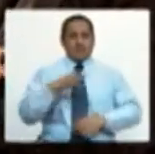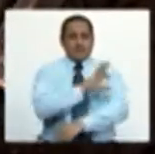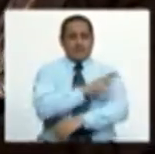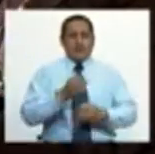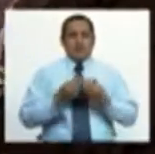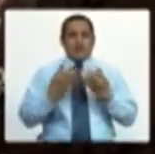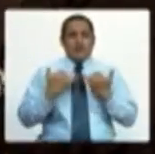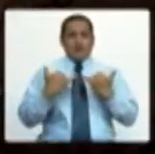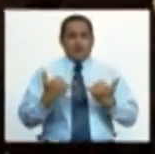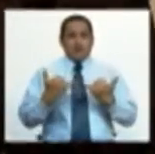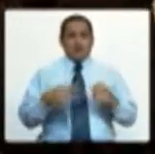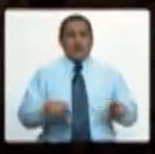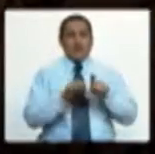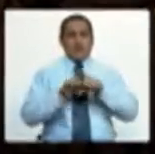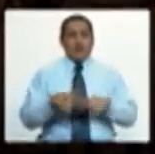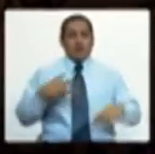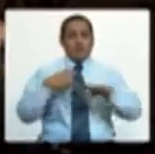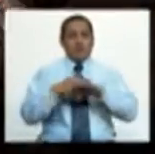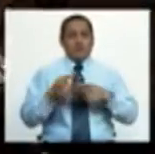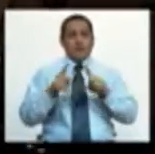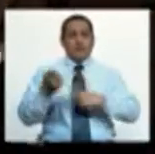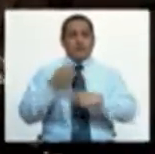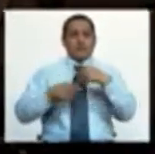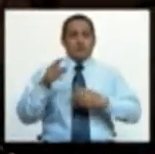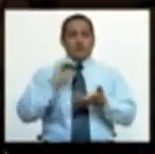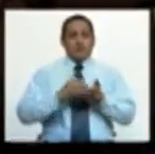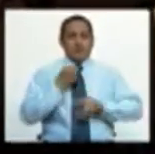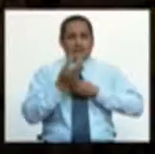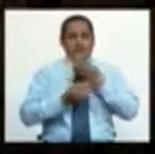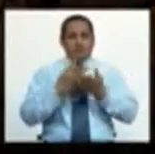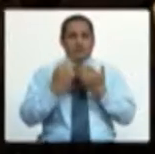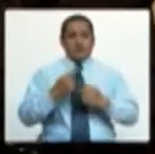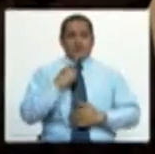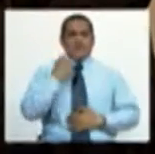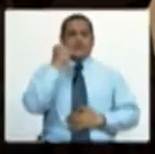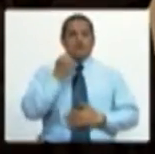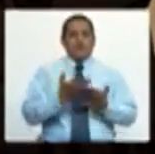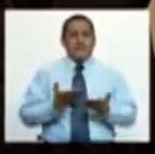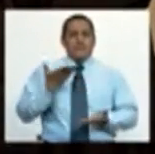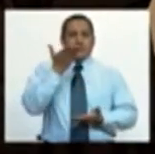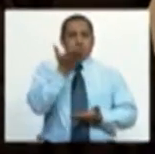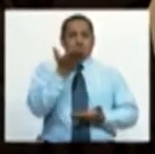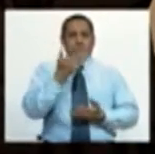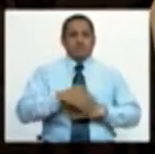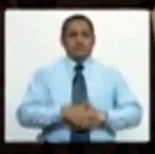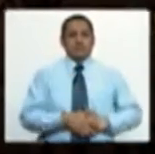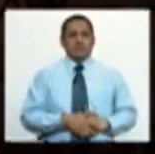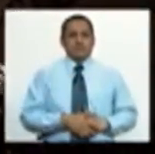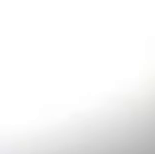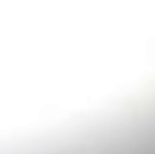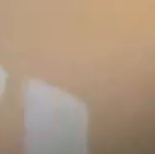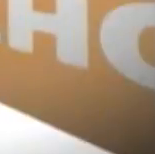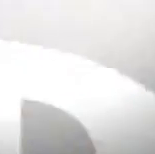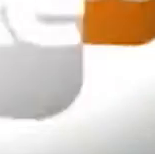Muchísimas gracias. Nosotros nos vamos a la pausa en Tus Derechos, pero regresamos para seguir conversando de derecho de apelación. Volvemos.